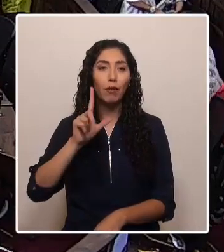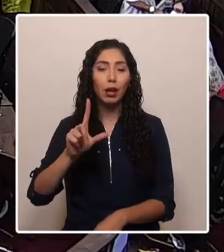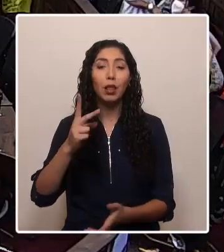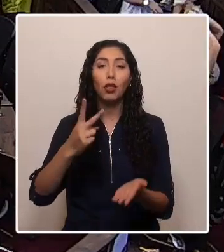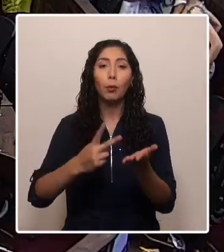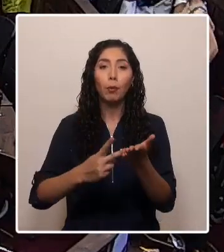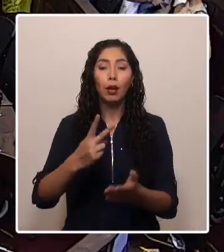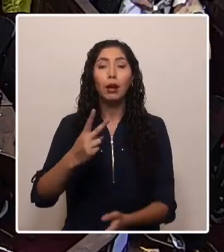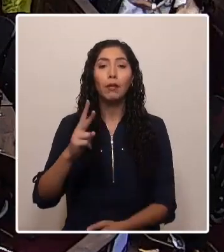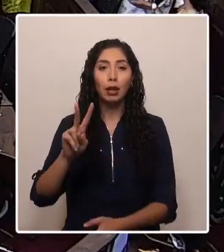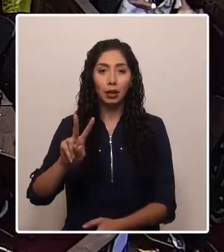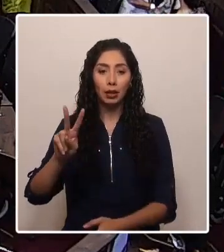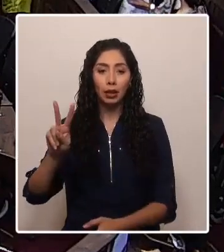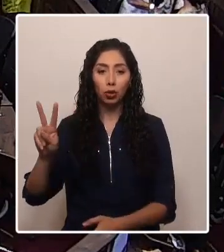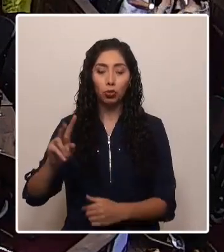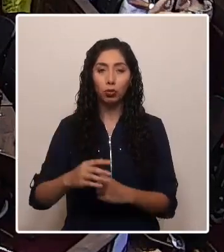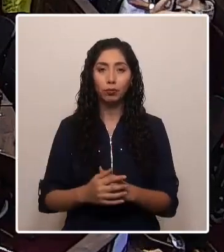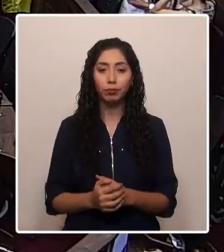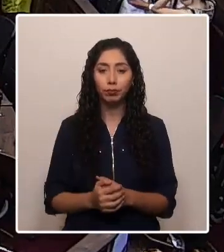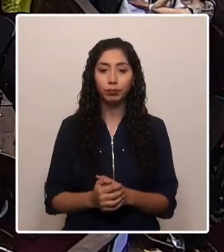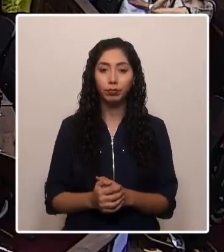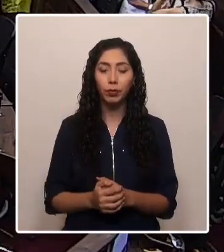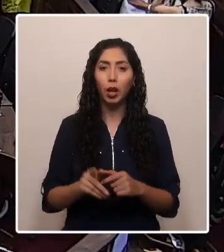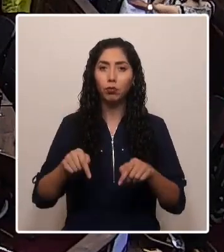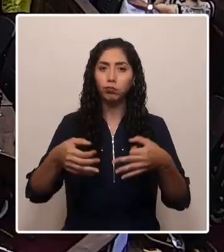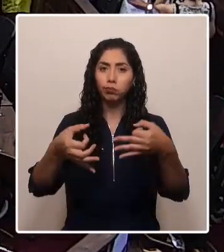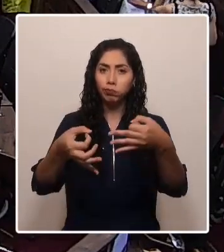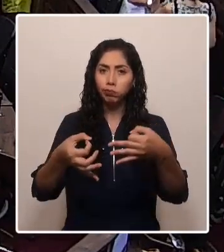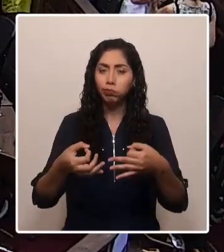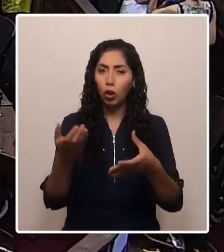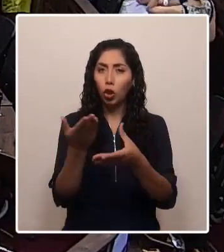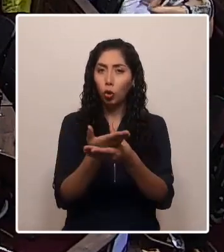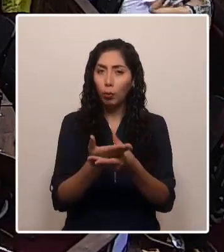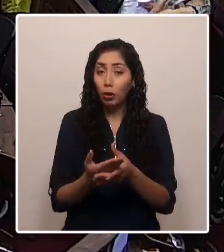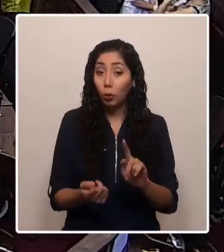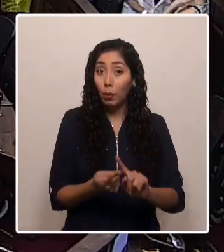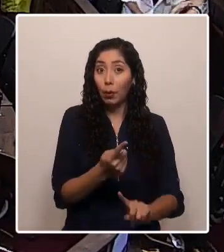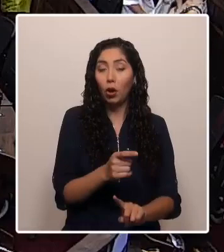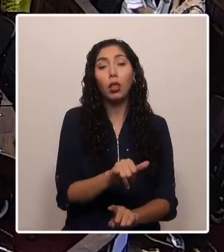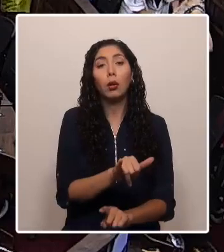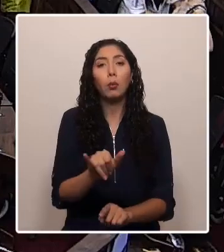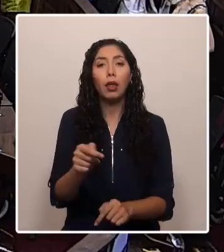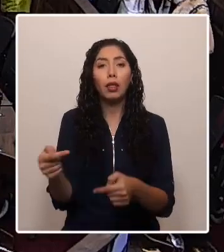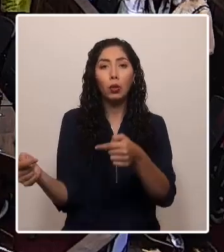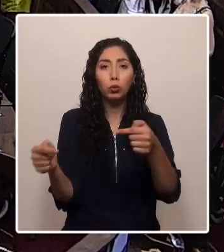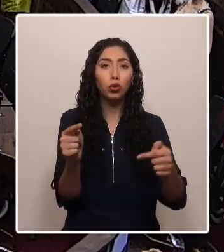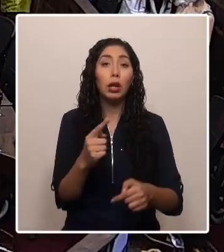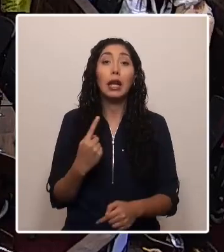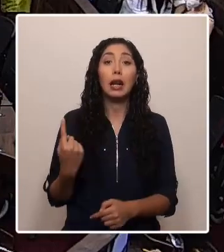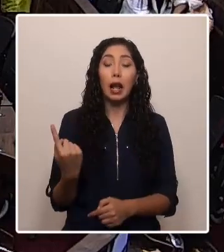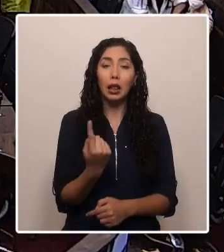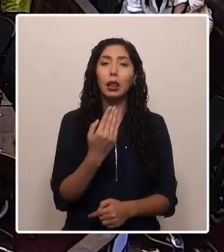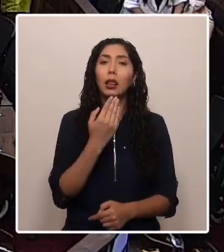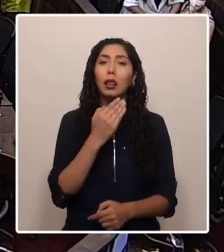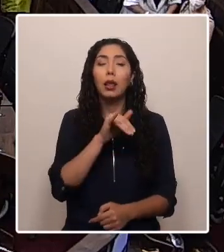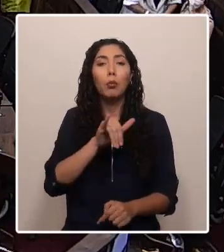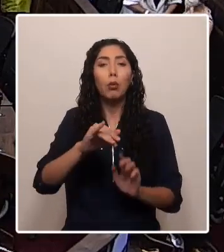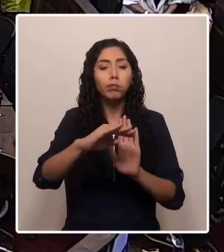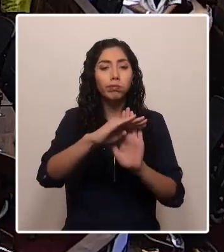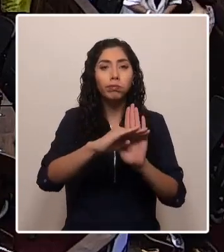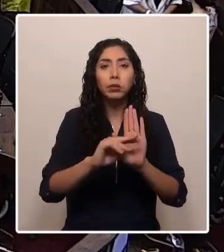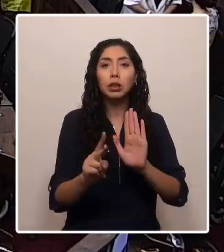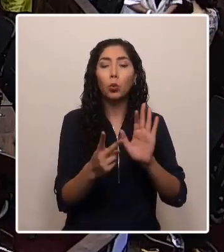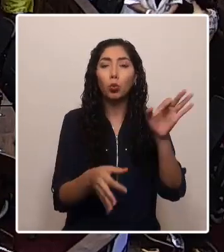orden del día contempla la observación de la cuenta y posteriormente la discusión general y en particular del segundo informe de la Comisión